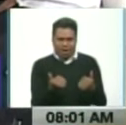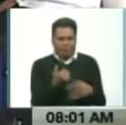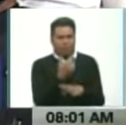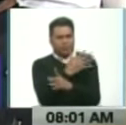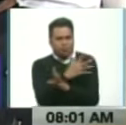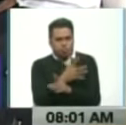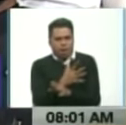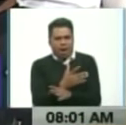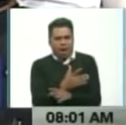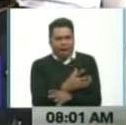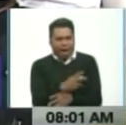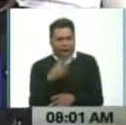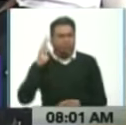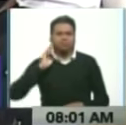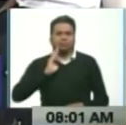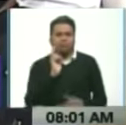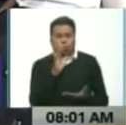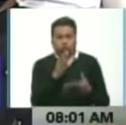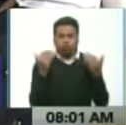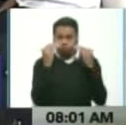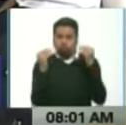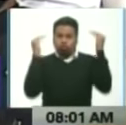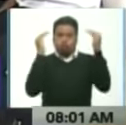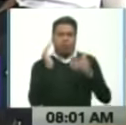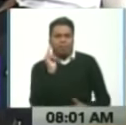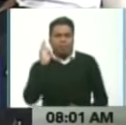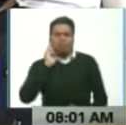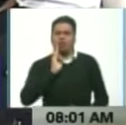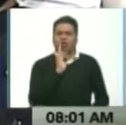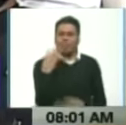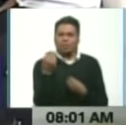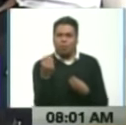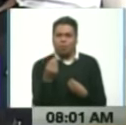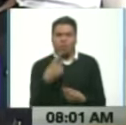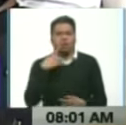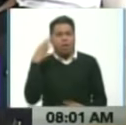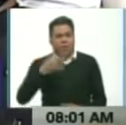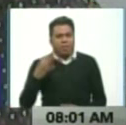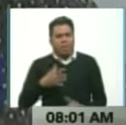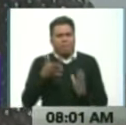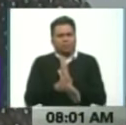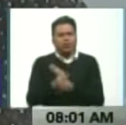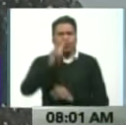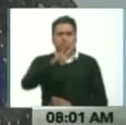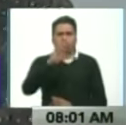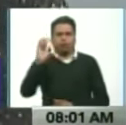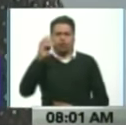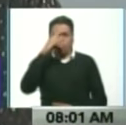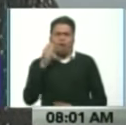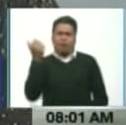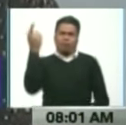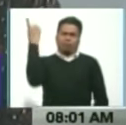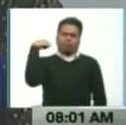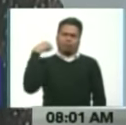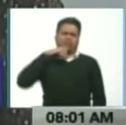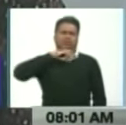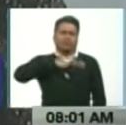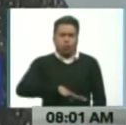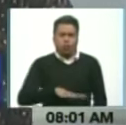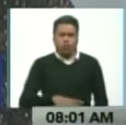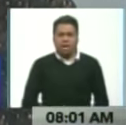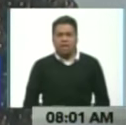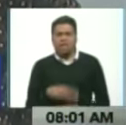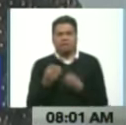historia y persigue españoles y bueno, y conoce la realidad de lo que ocurrió hace 200 años acá? Claro, nuestra intención es desarrollar un contenido que